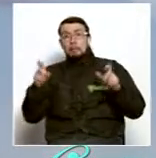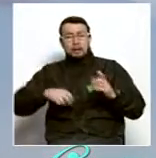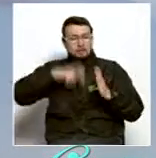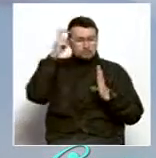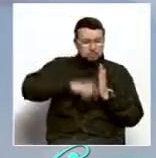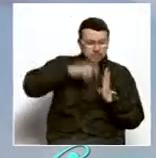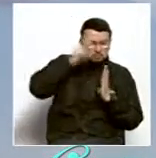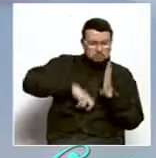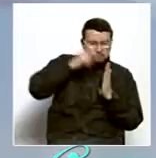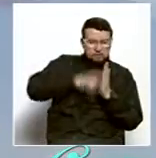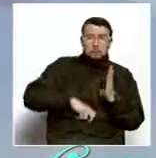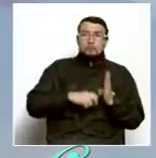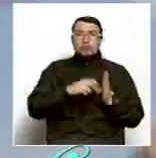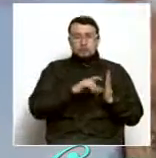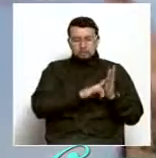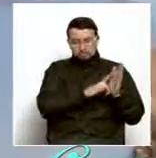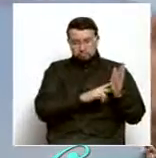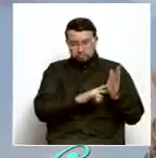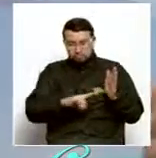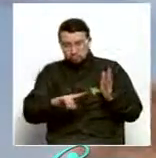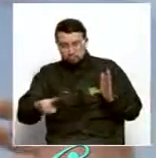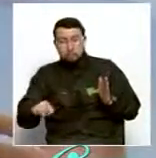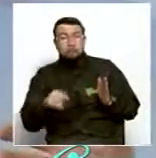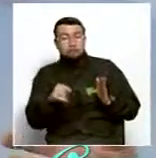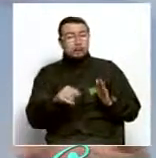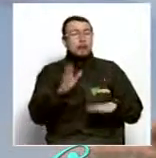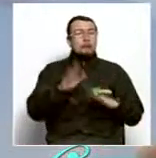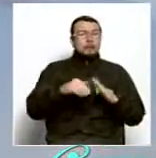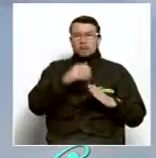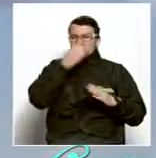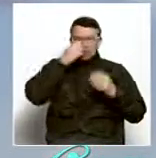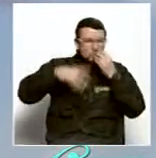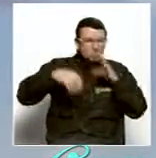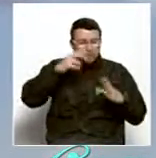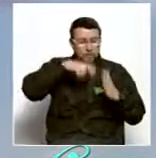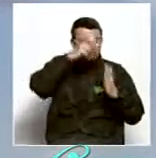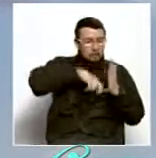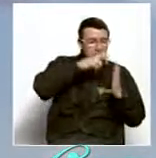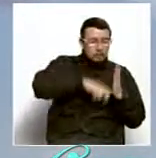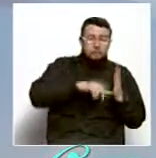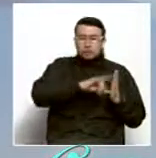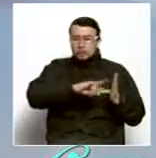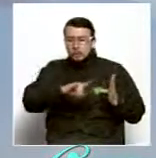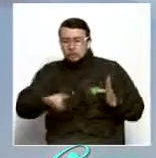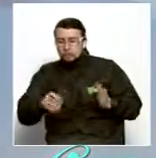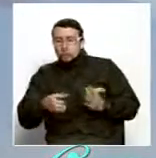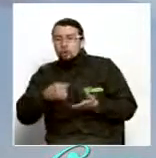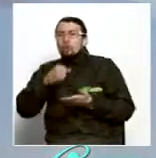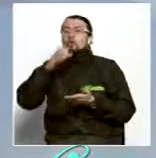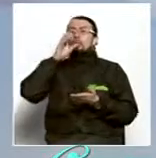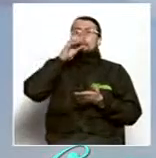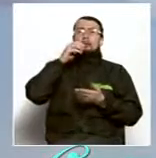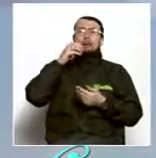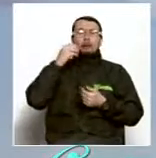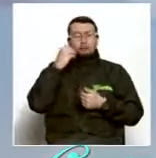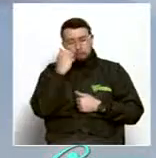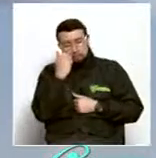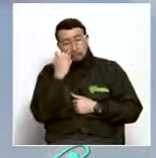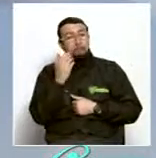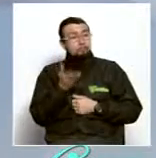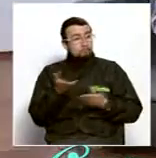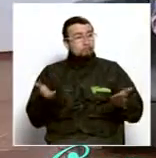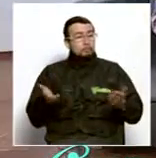de tóxicos que se tienen que utilizar para buscar estos minerales y después nos tomamos el agua cargadas de... Oscar. Sí,